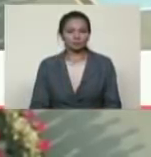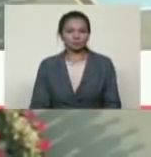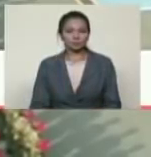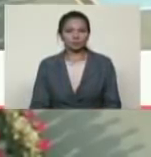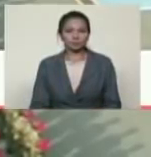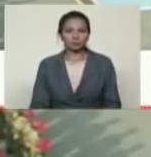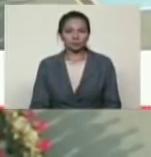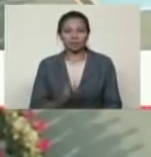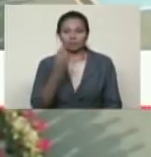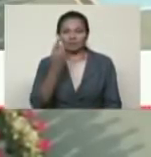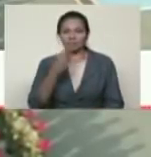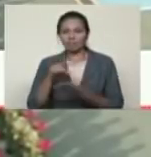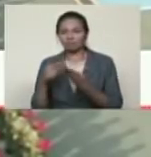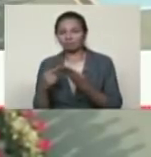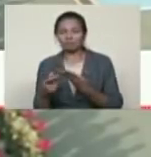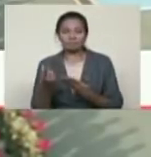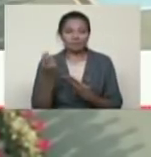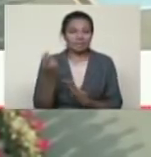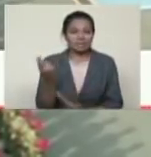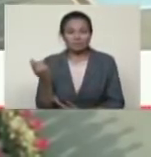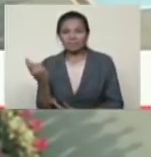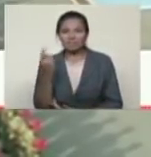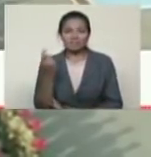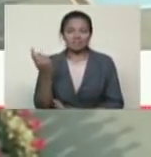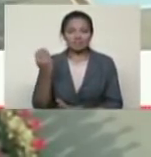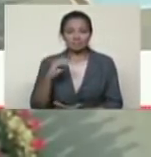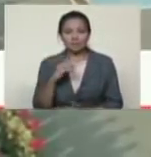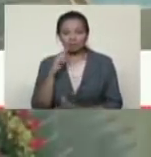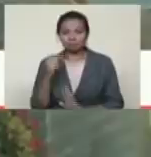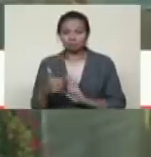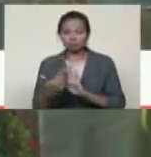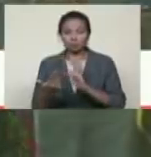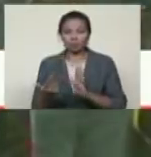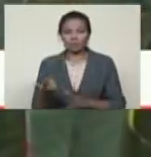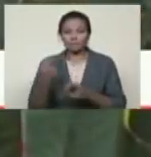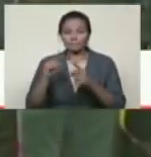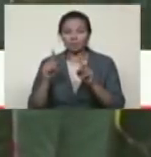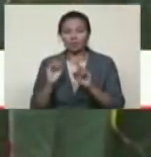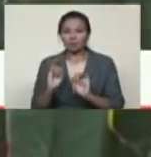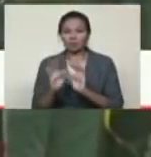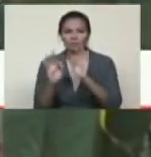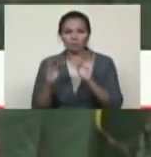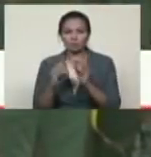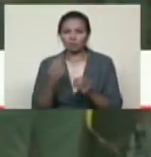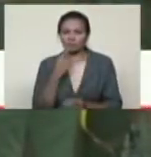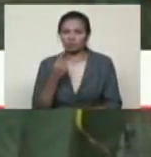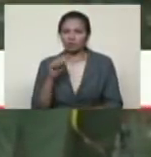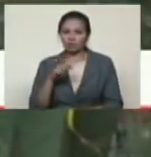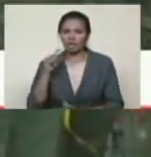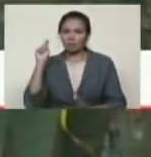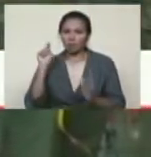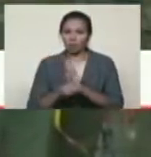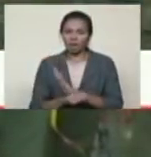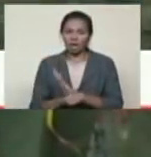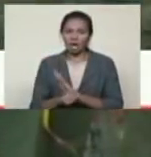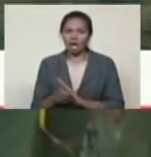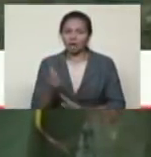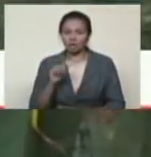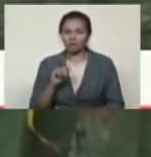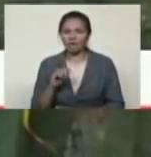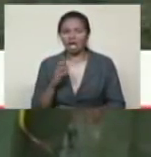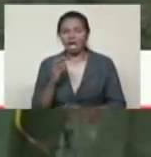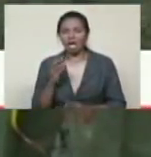en que falta algo por aquí, falta algo por allá. Pero así como les digo que el bloqueo nos hace daños